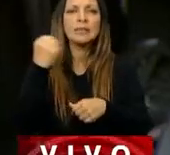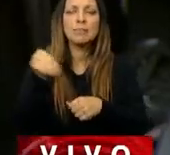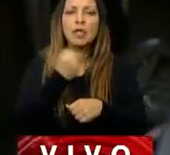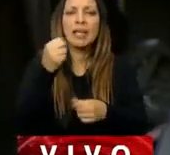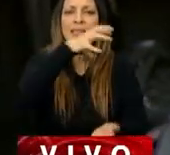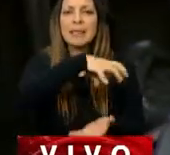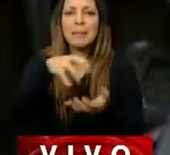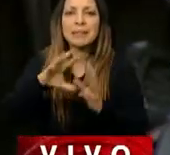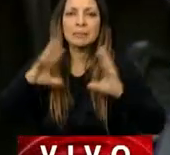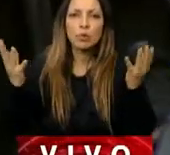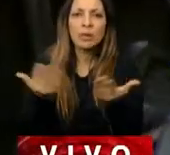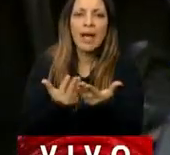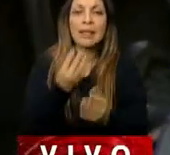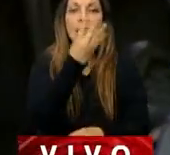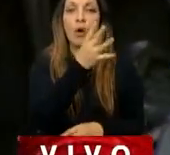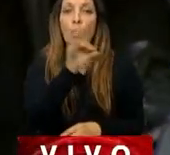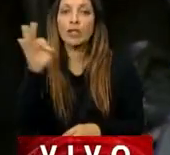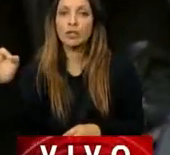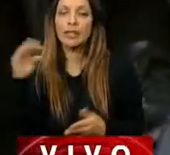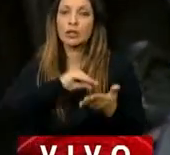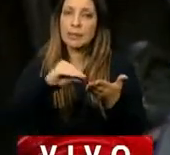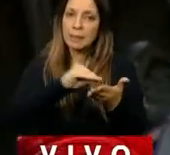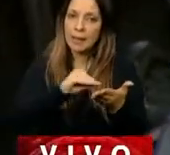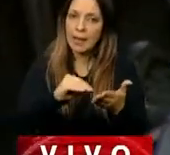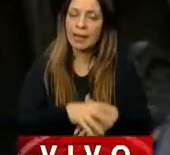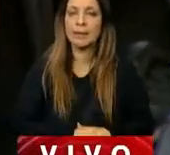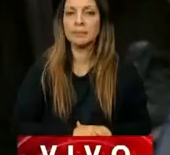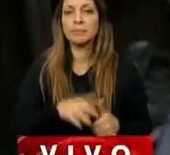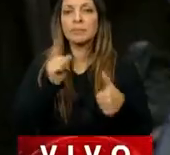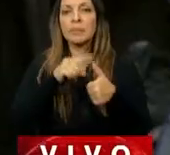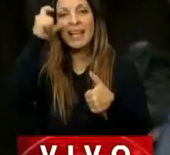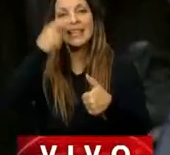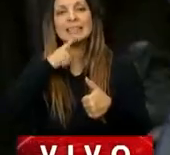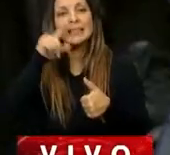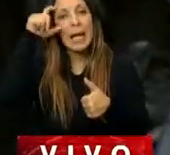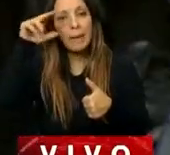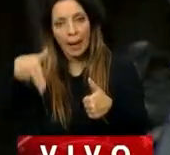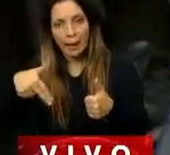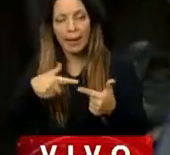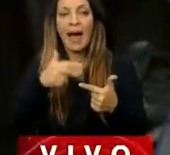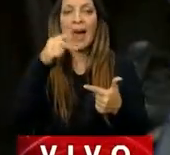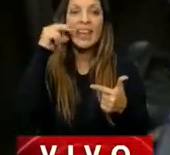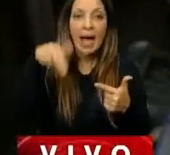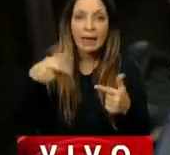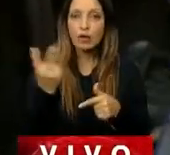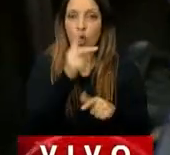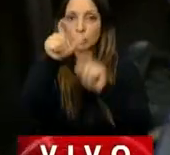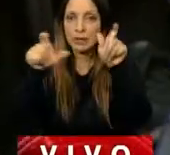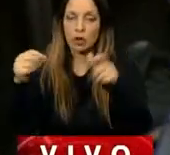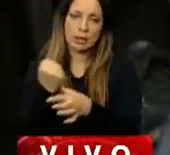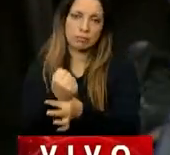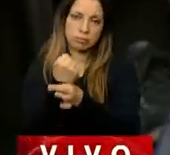corporaciones mundiales. Tienen más de 400 empleados. Esteban y Adrián, que son los que fundaron la empresa, son dos